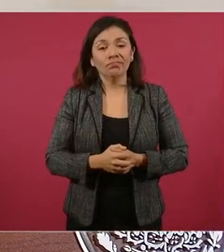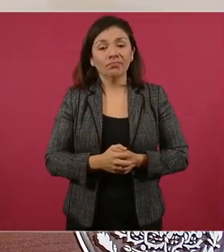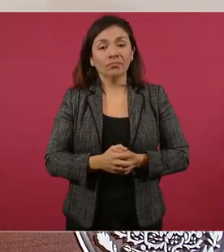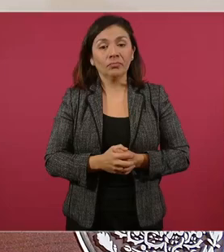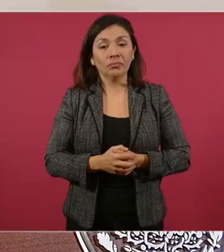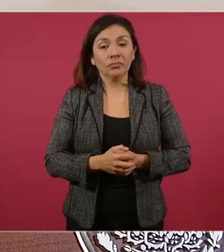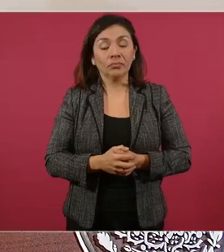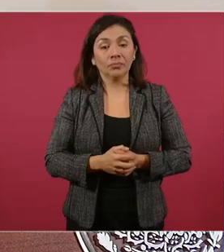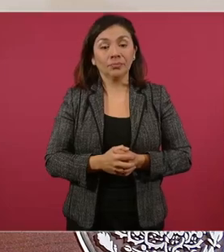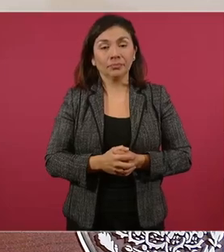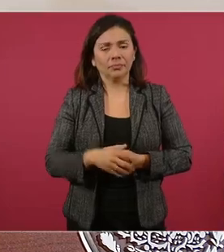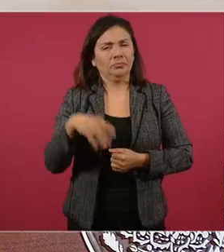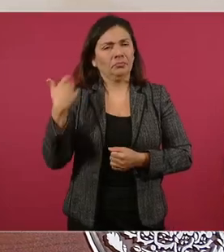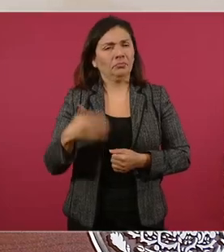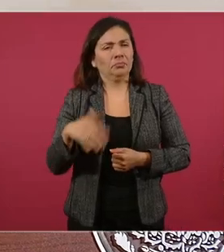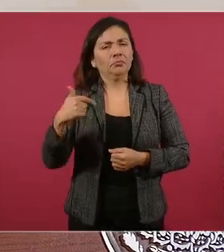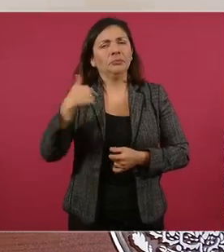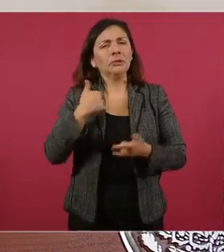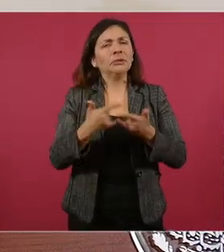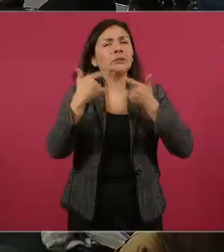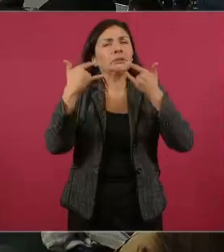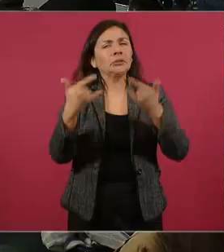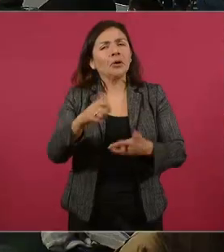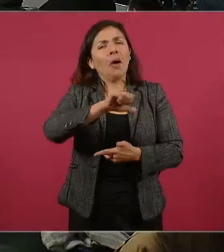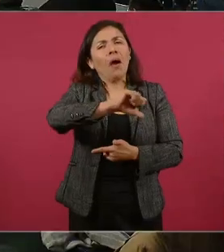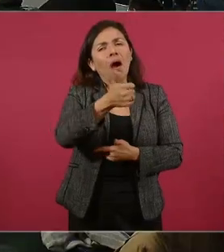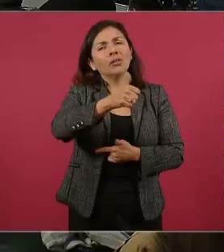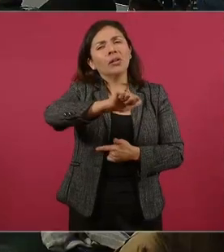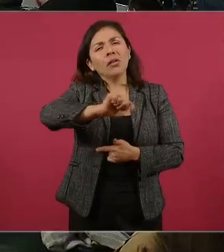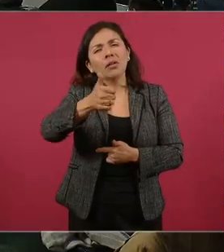Si les contara,